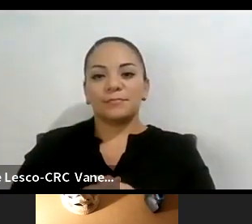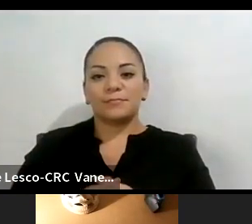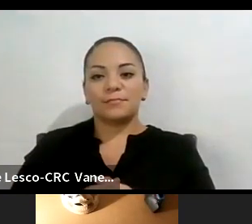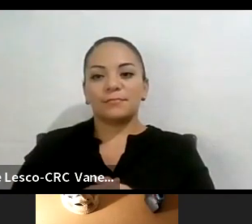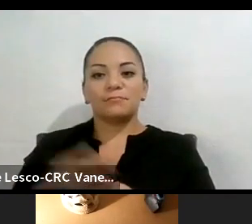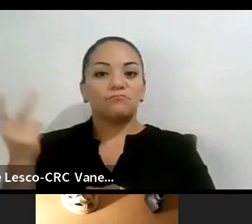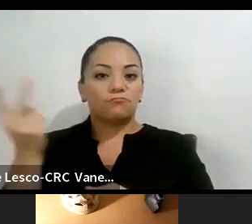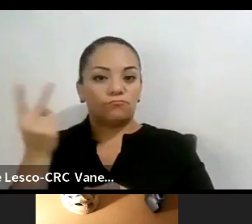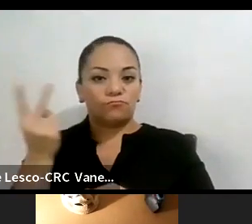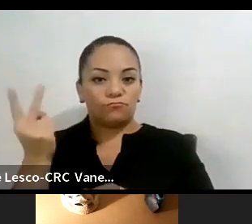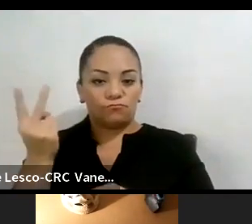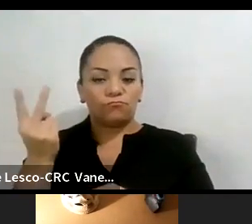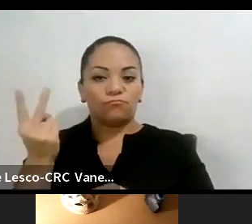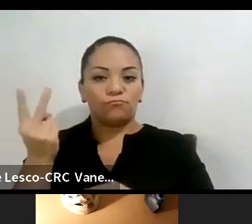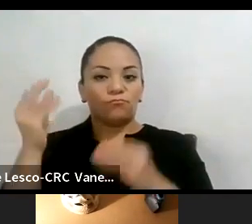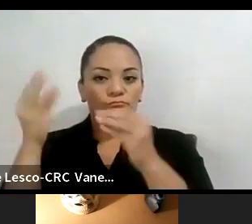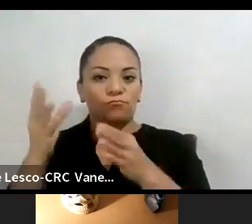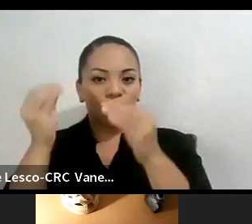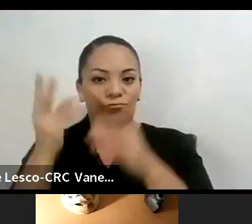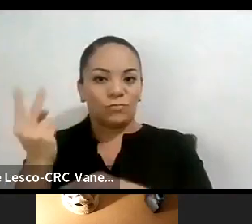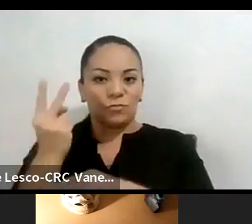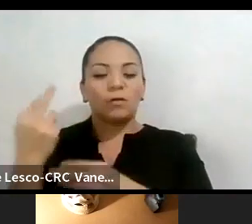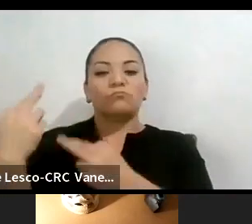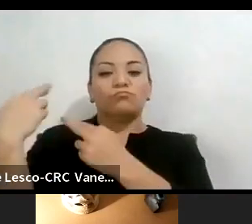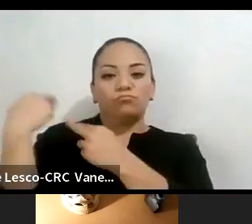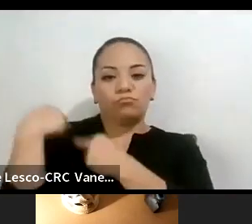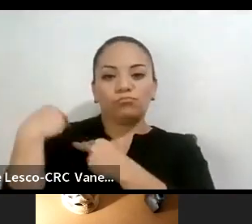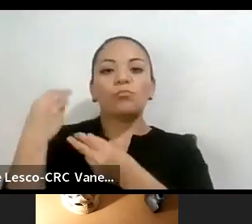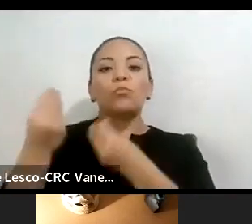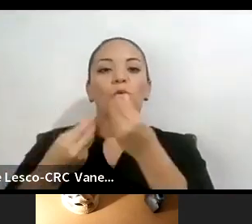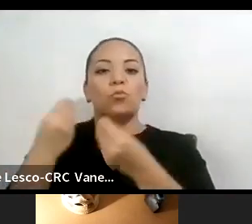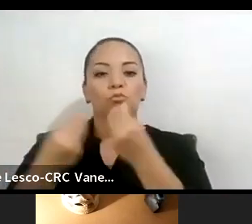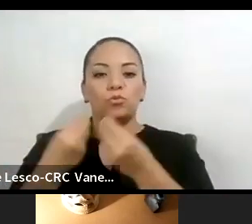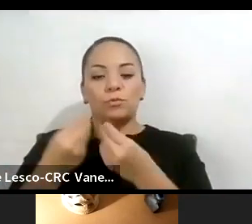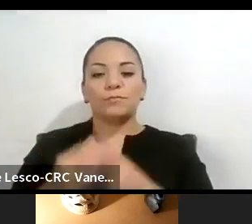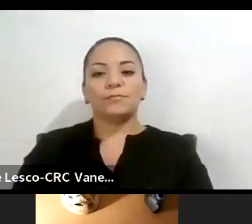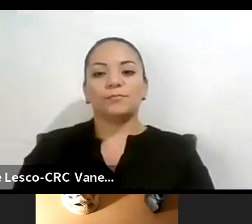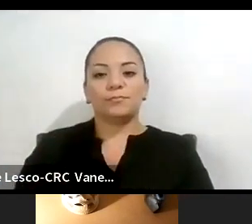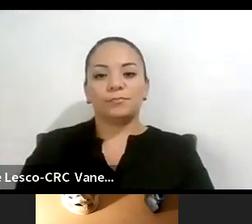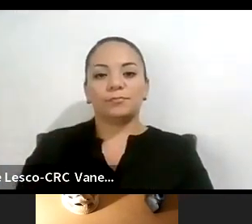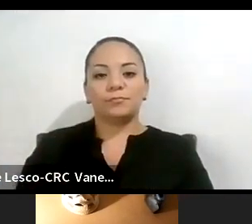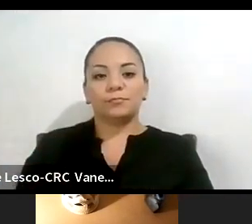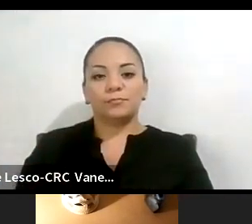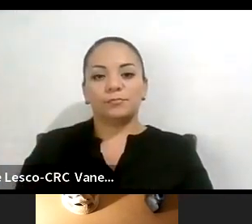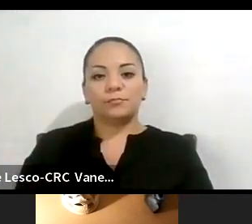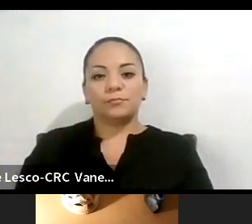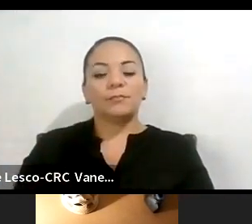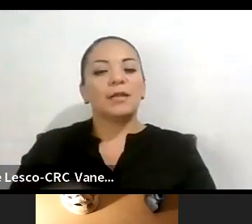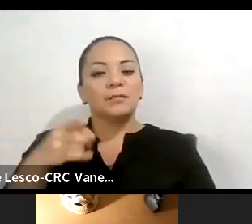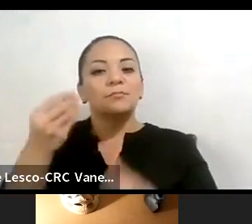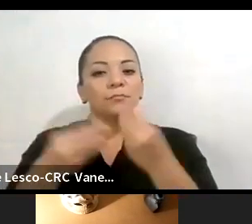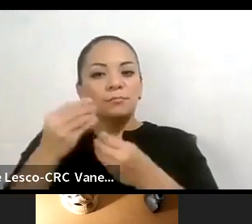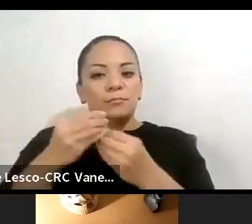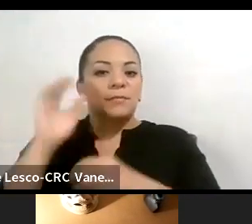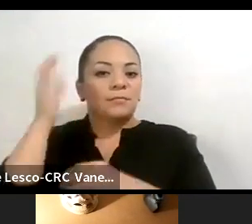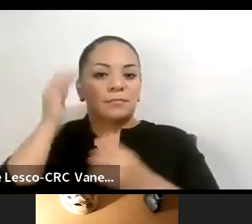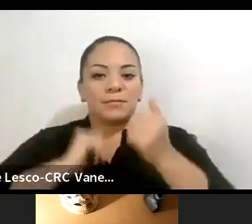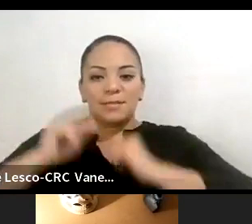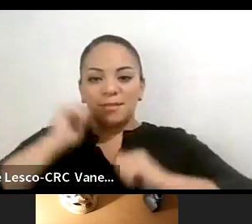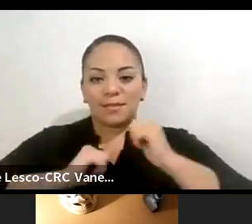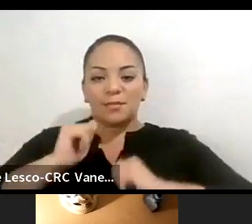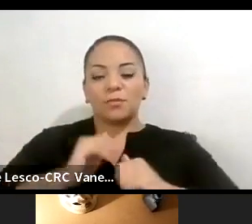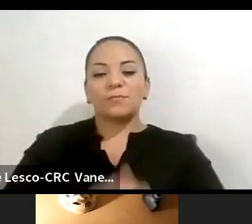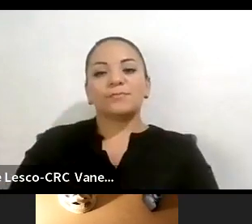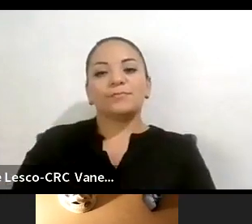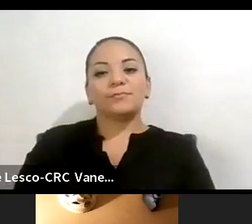ellos estuvieron a cargo de la producción, ¿verdad?, de este producto de radioteatro. Y en